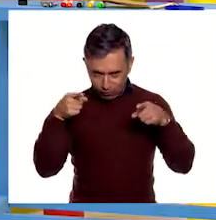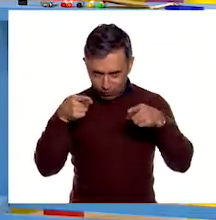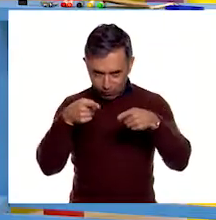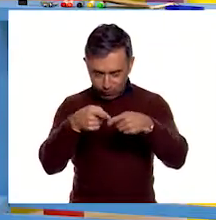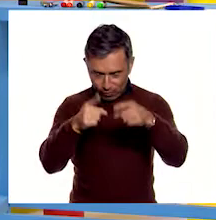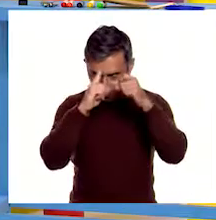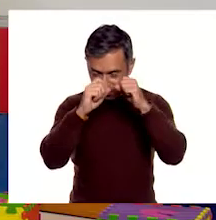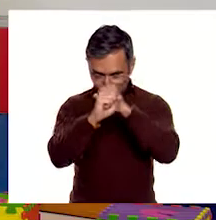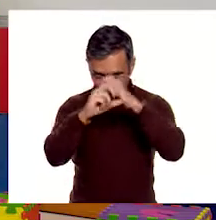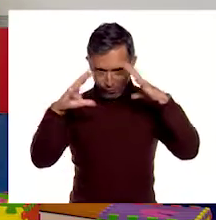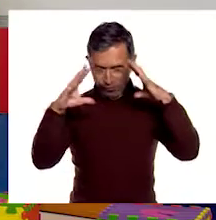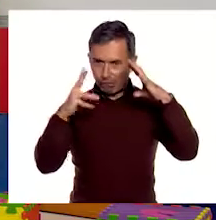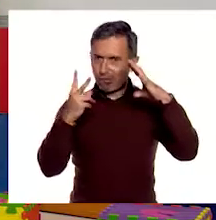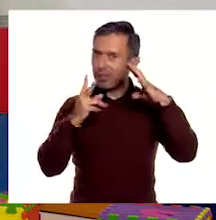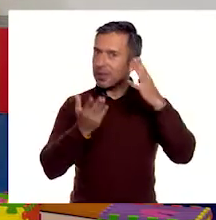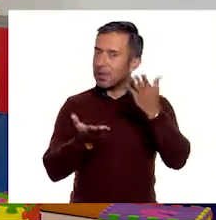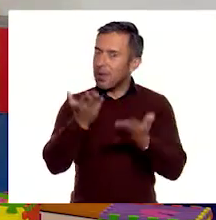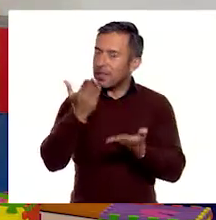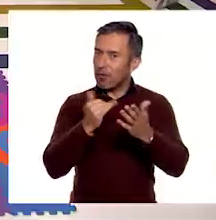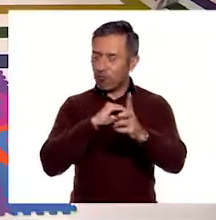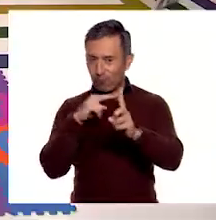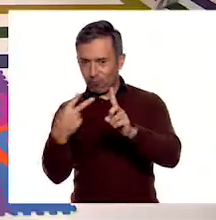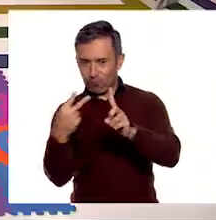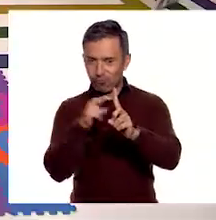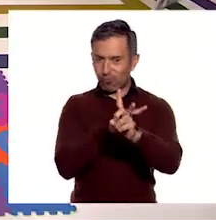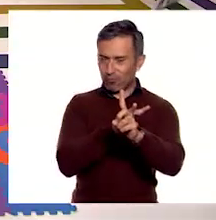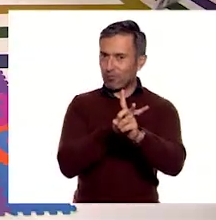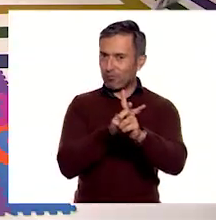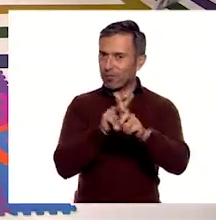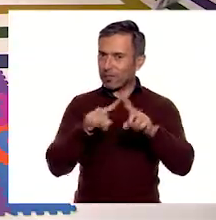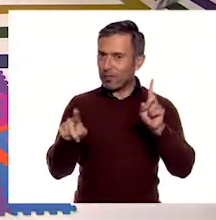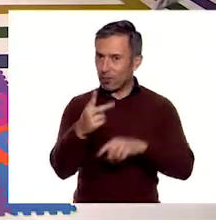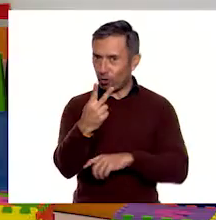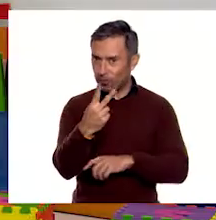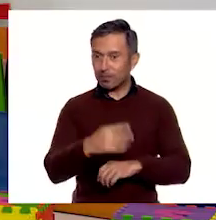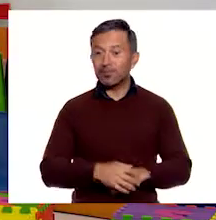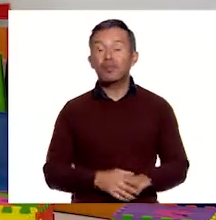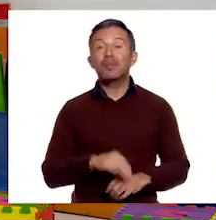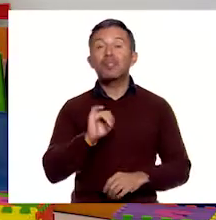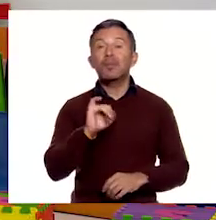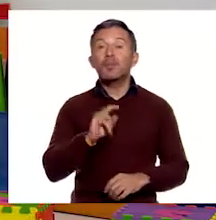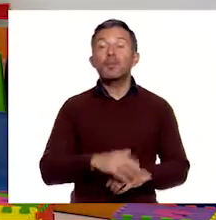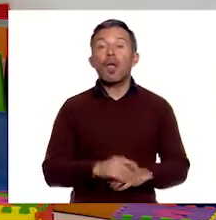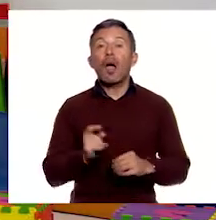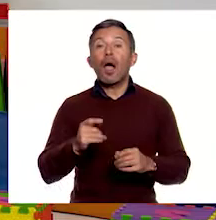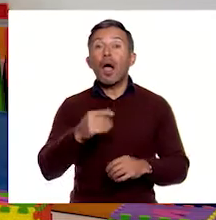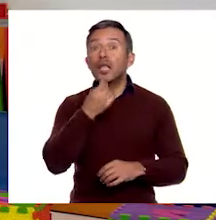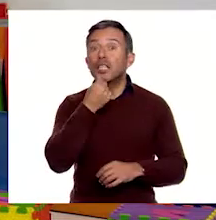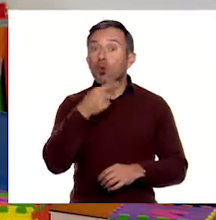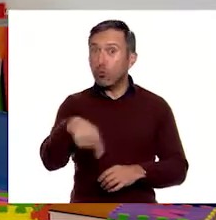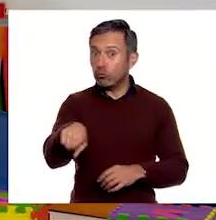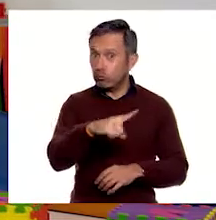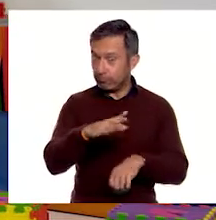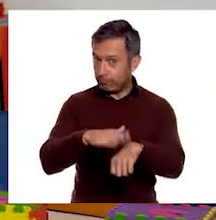oferta. Sí, exactamente, dos imágenes en una sola. Muy bien. Y niños, pongan atención, Eric,